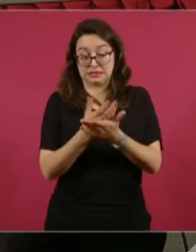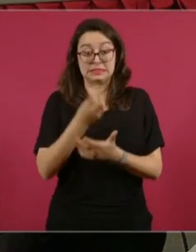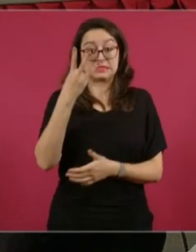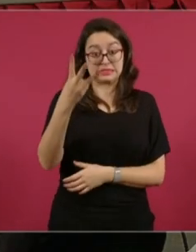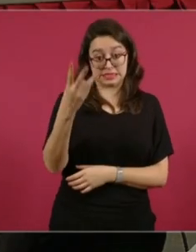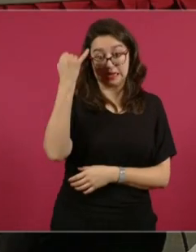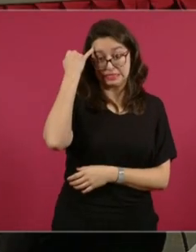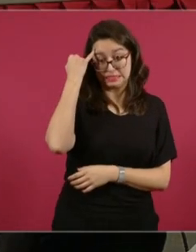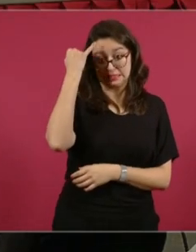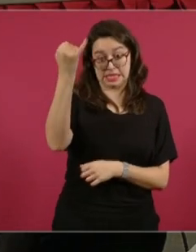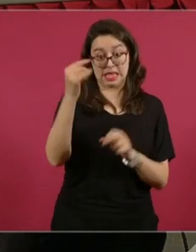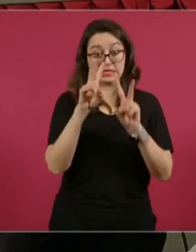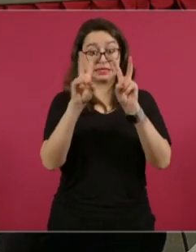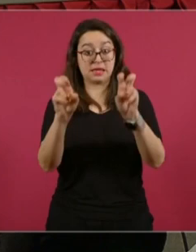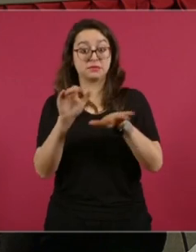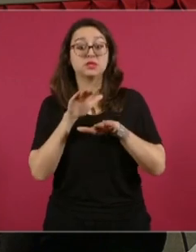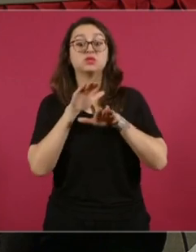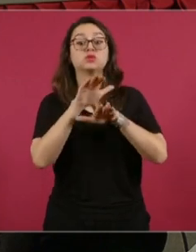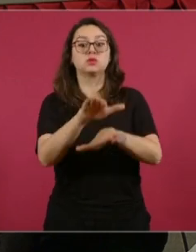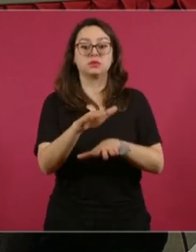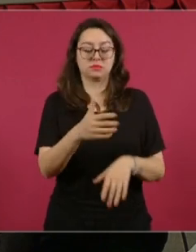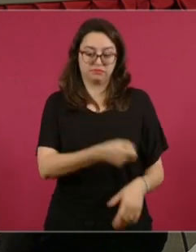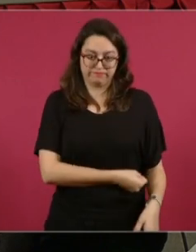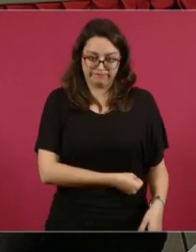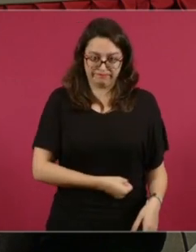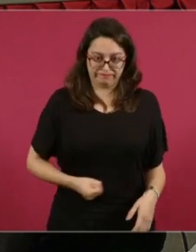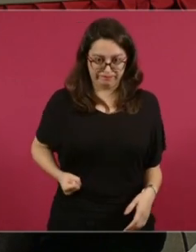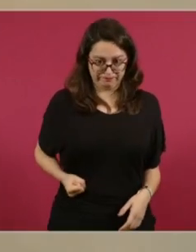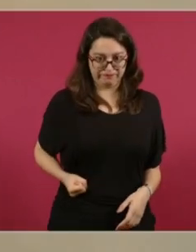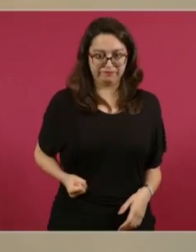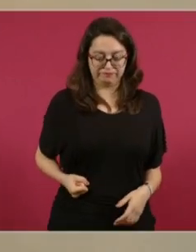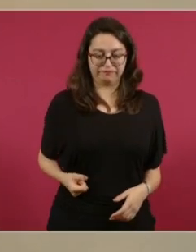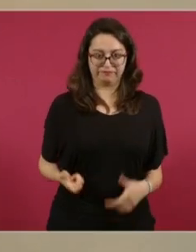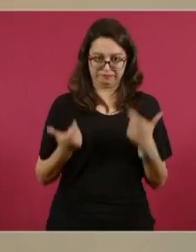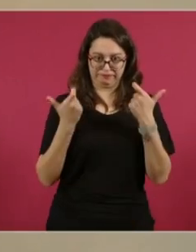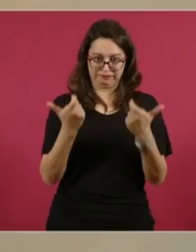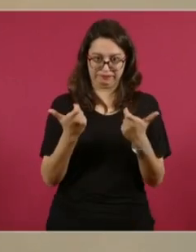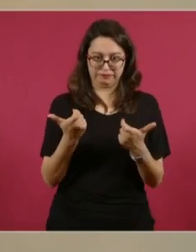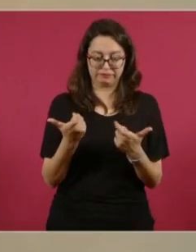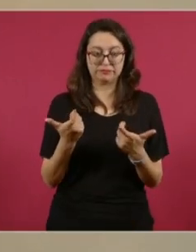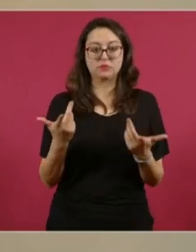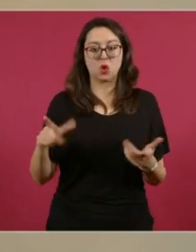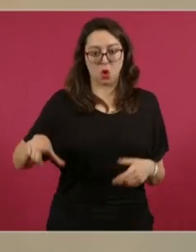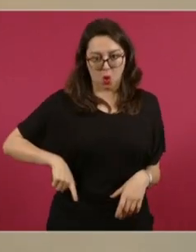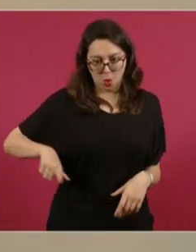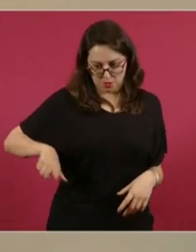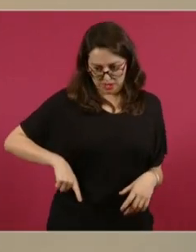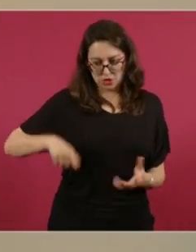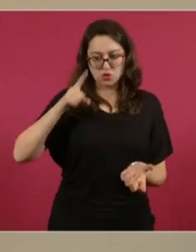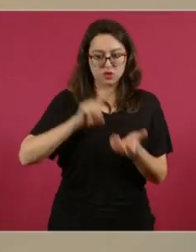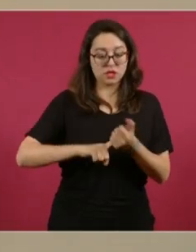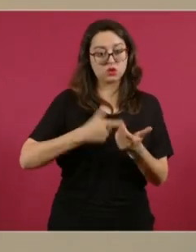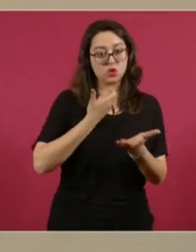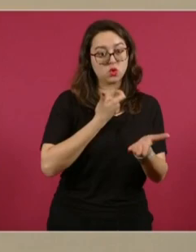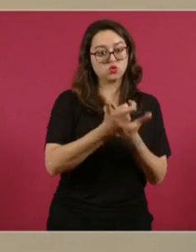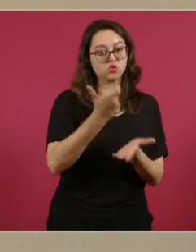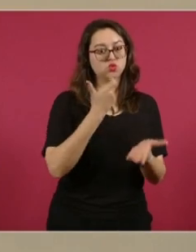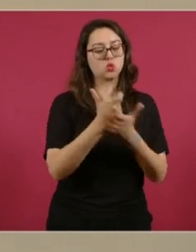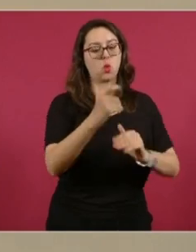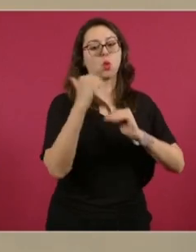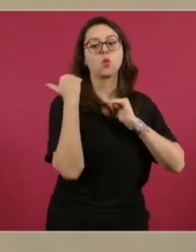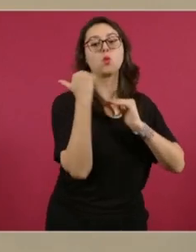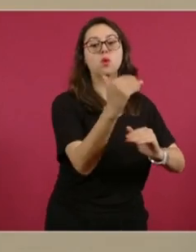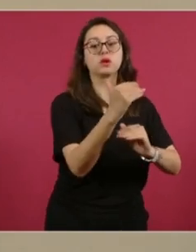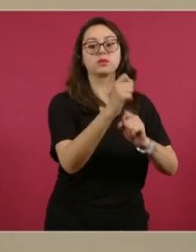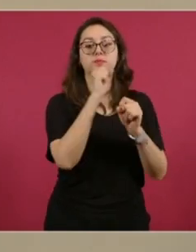que ver con el tema de austeridad, el tope para salarios de funcionarios públicos y también con